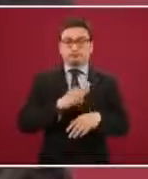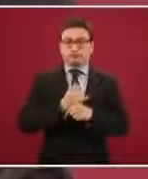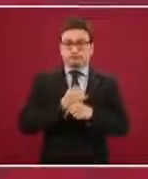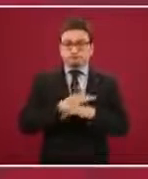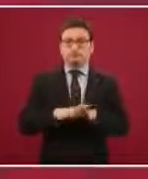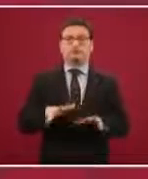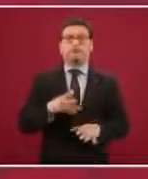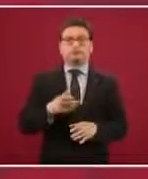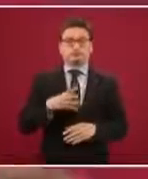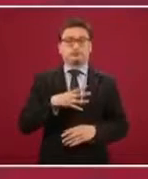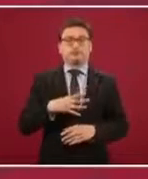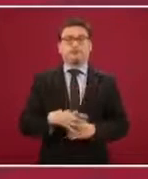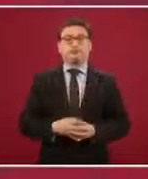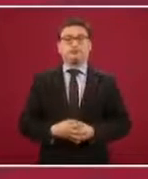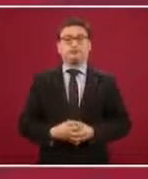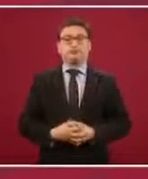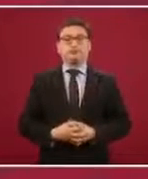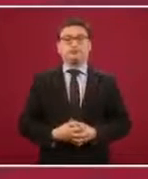Es